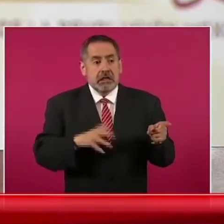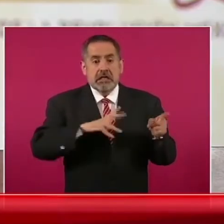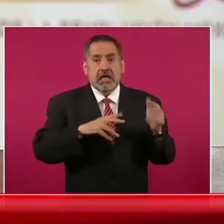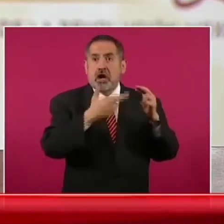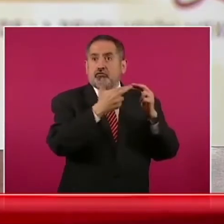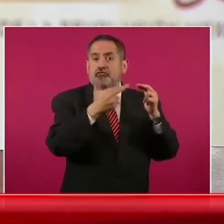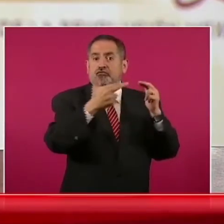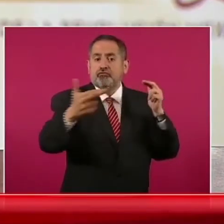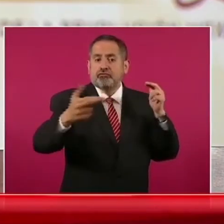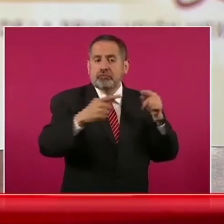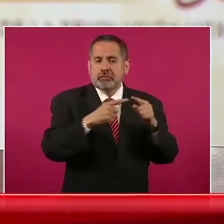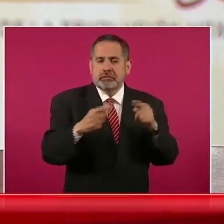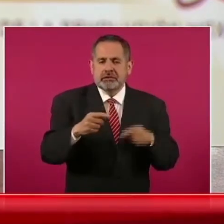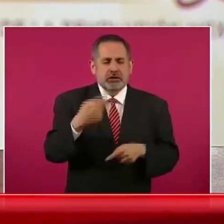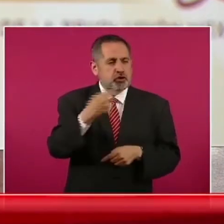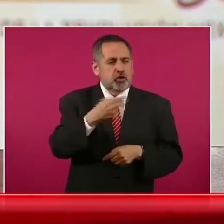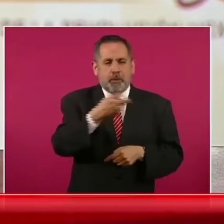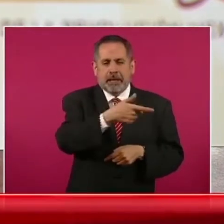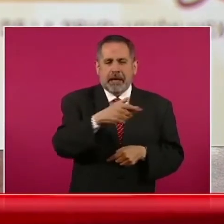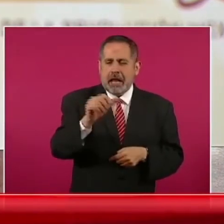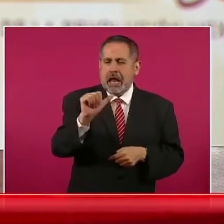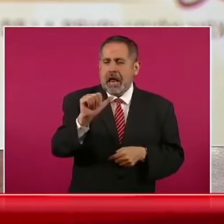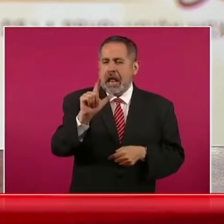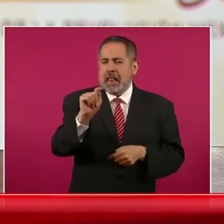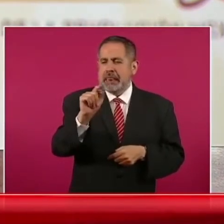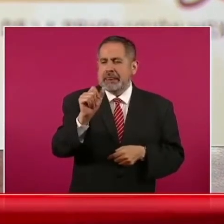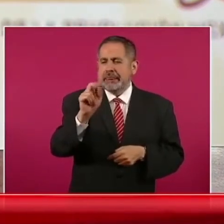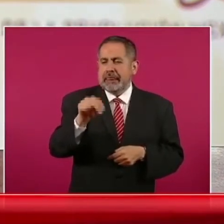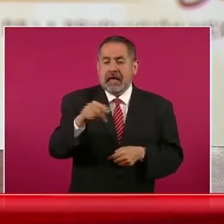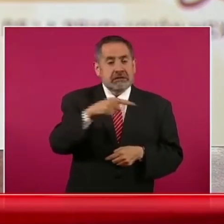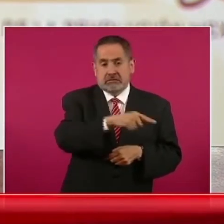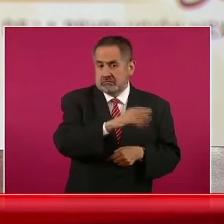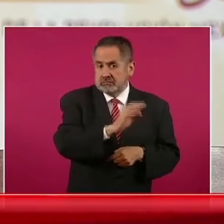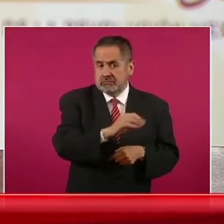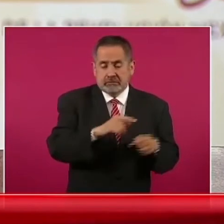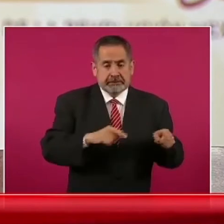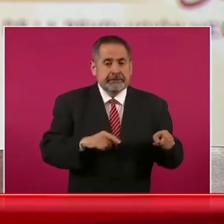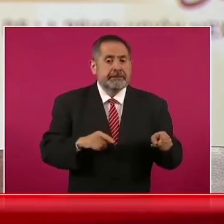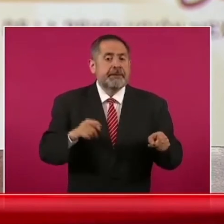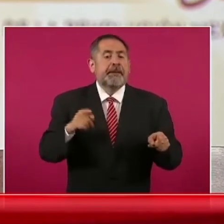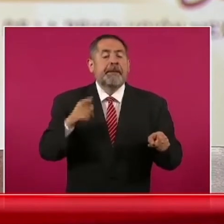que se llama altan esa empresa